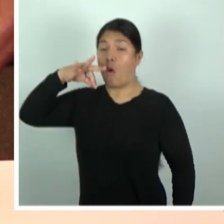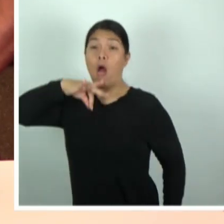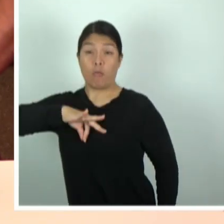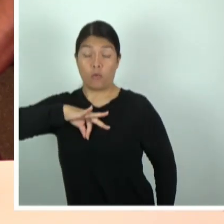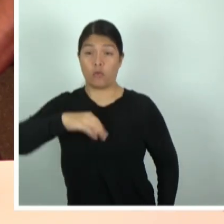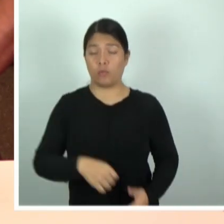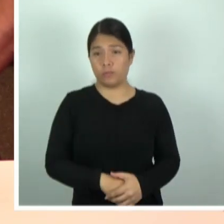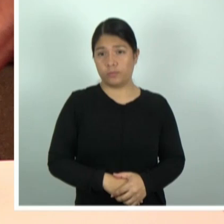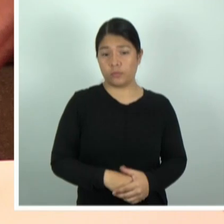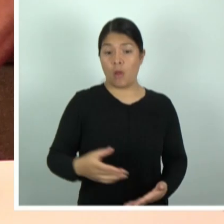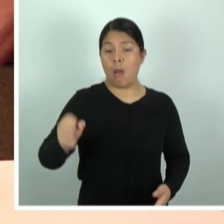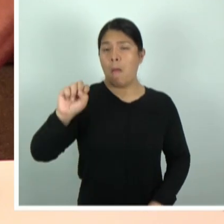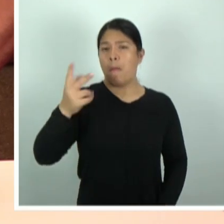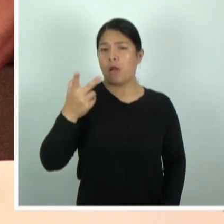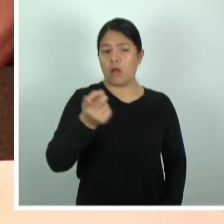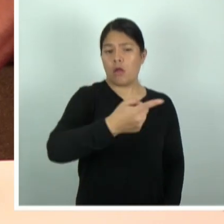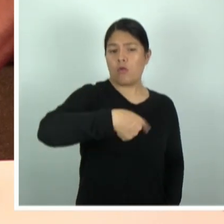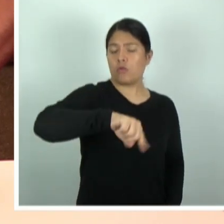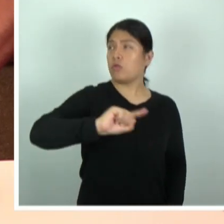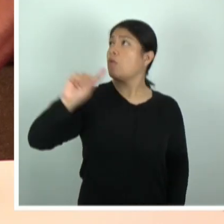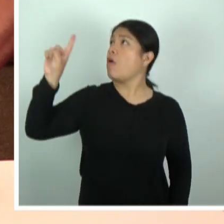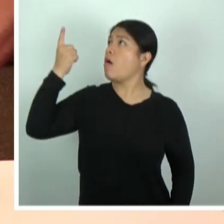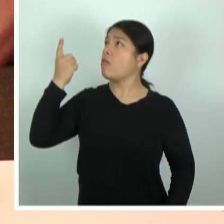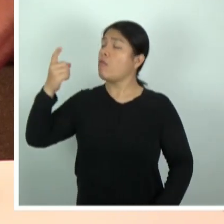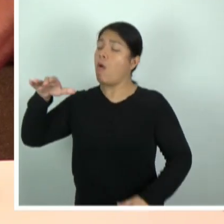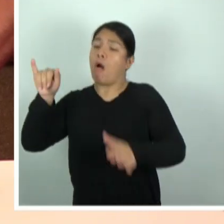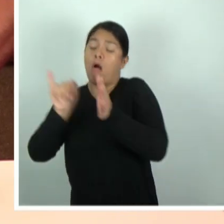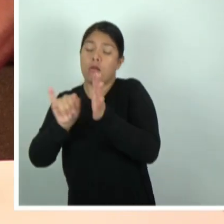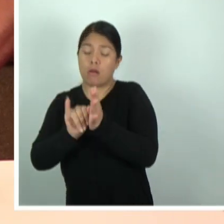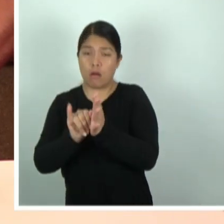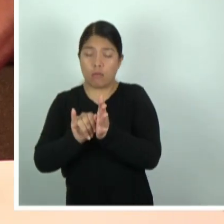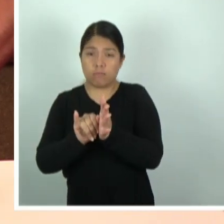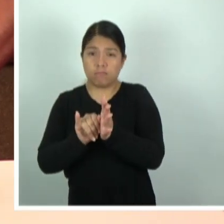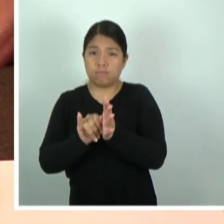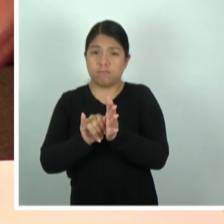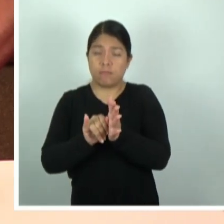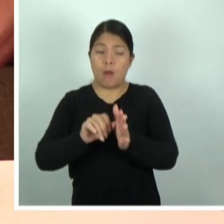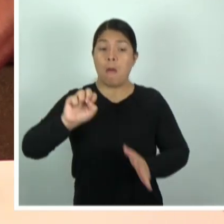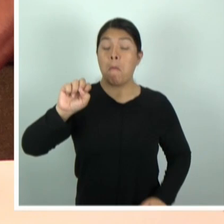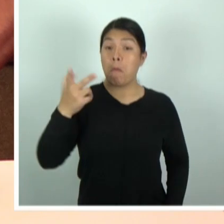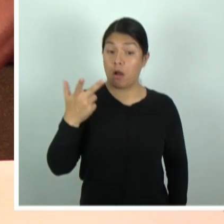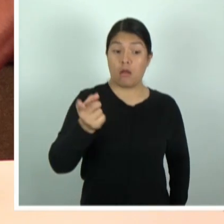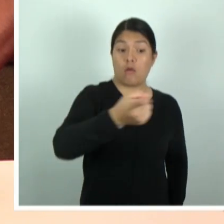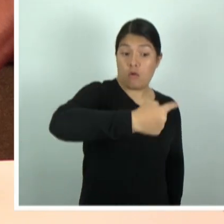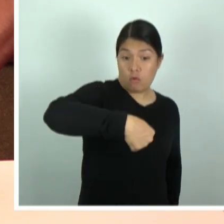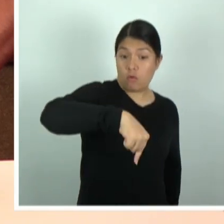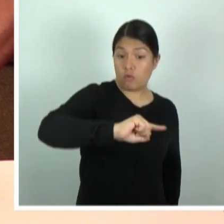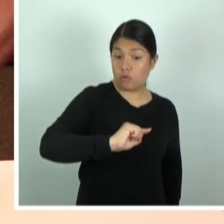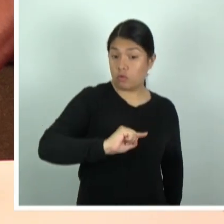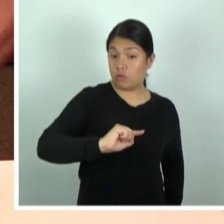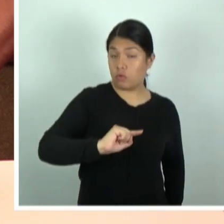nosotros nos podemos acercar a Dios, el Padre? Para que nosotros podemos